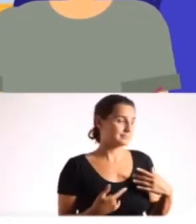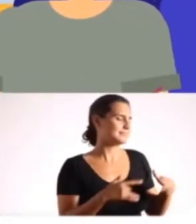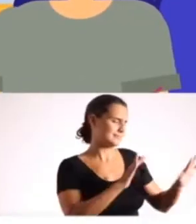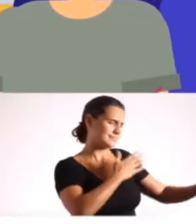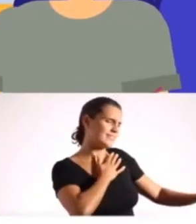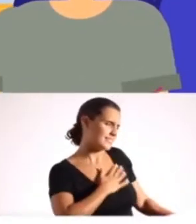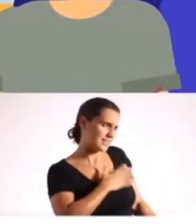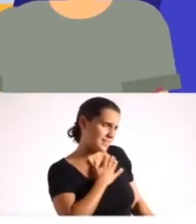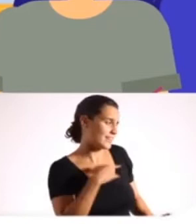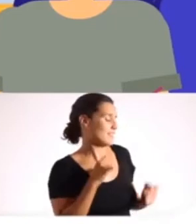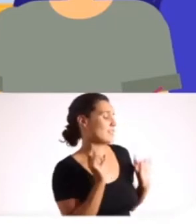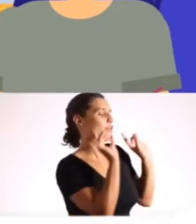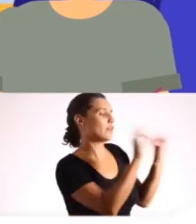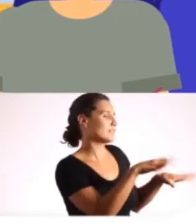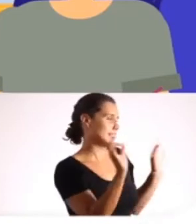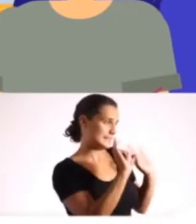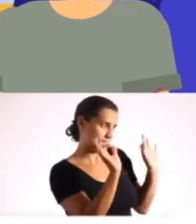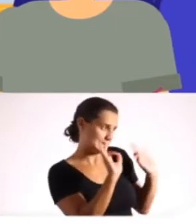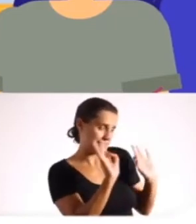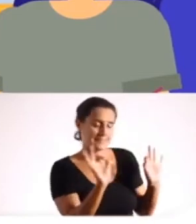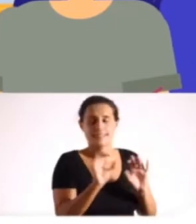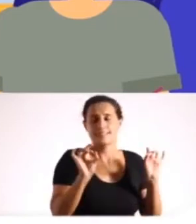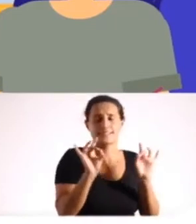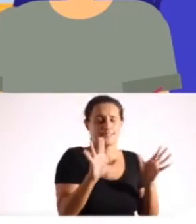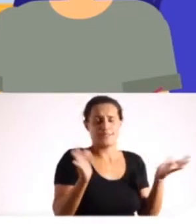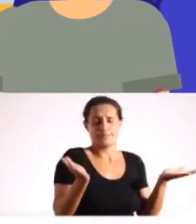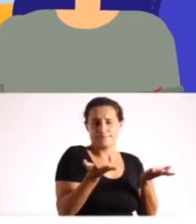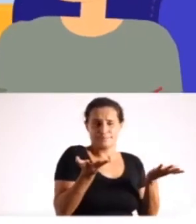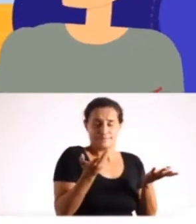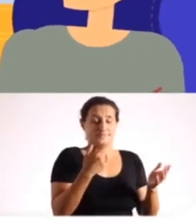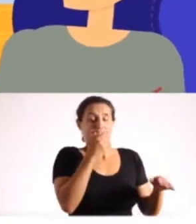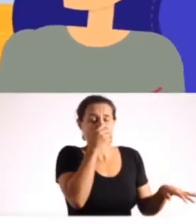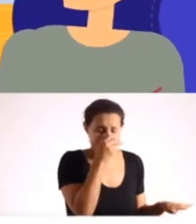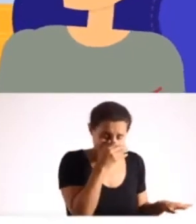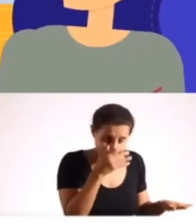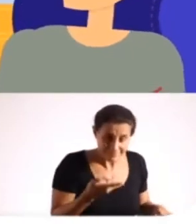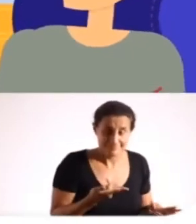No te preocupes, no podés contagiarte, son solo